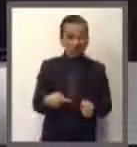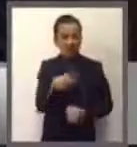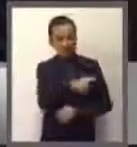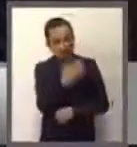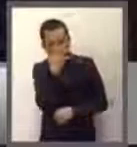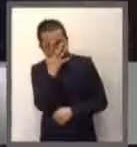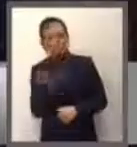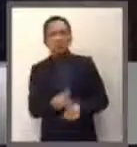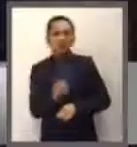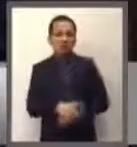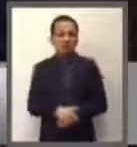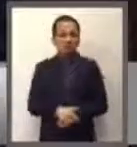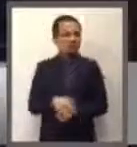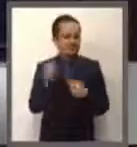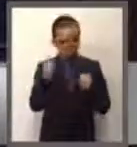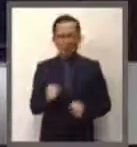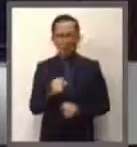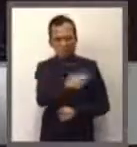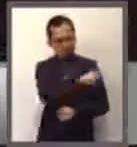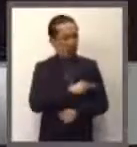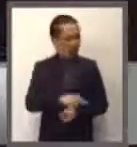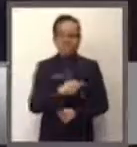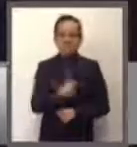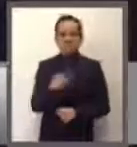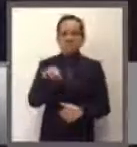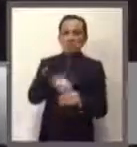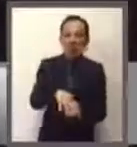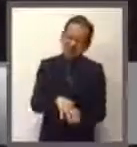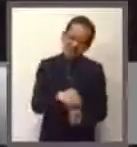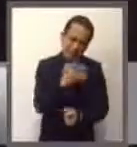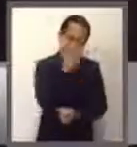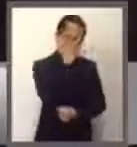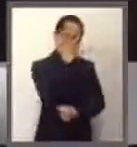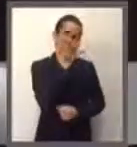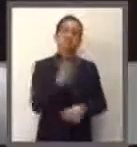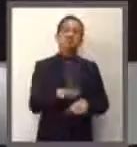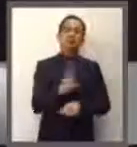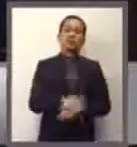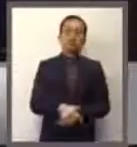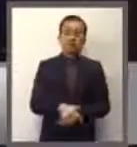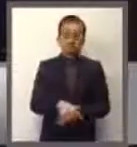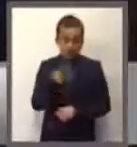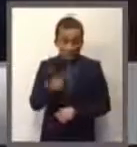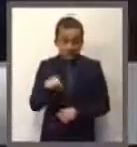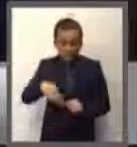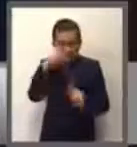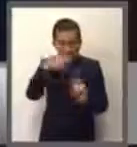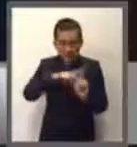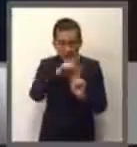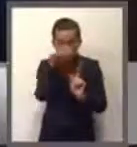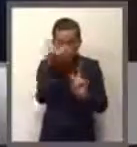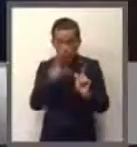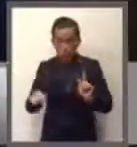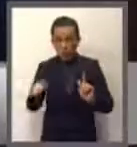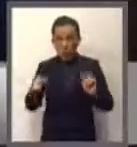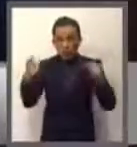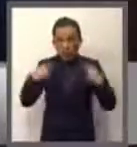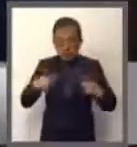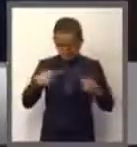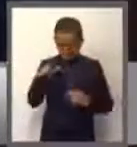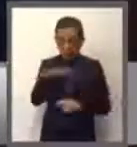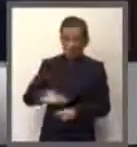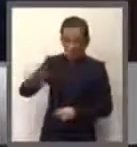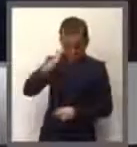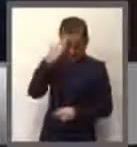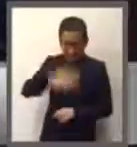pena votar lo que están votando. Porque no hay una sola persona en este país conocedora del tema de